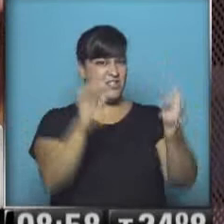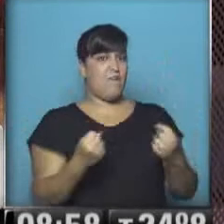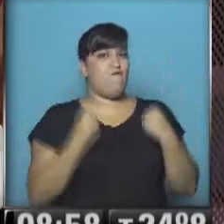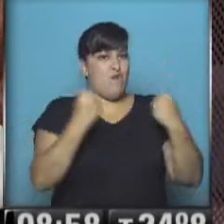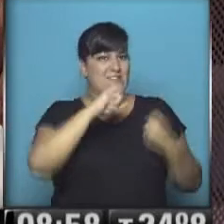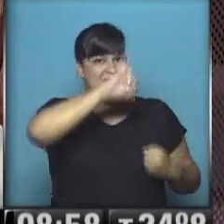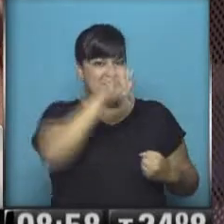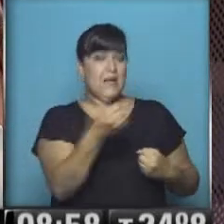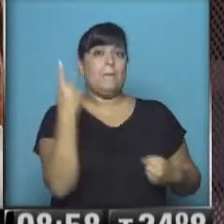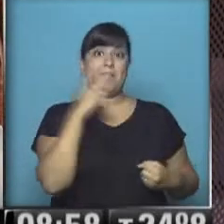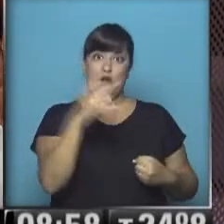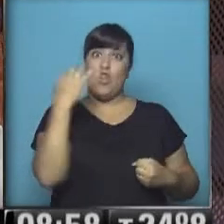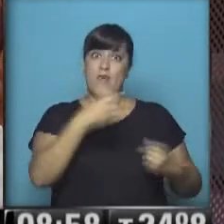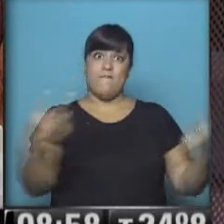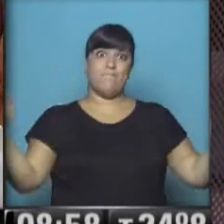pero